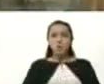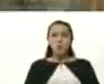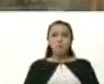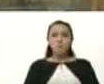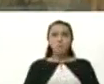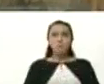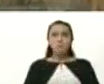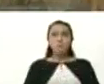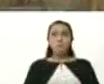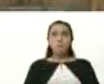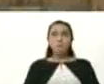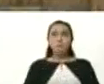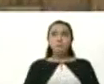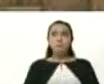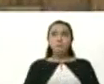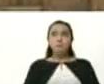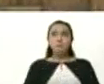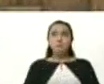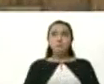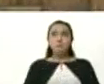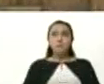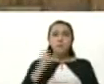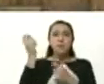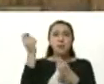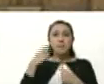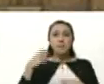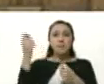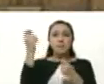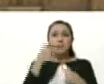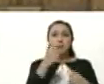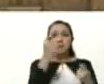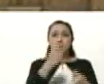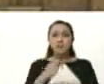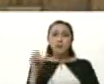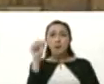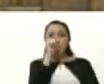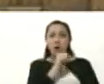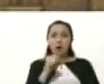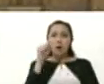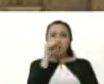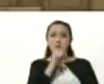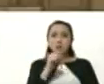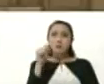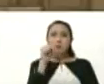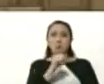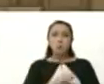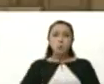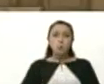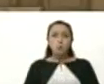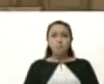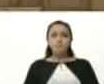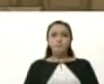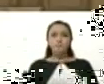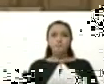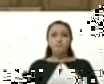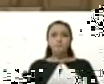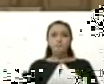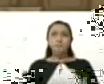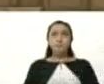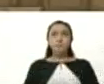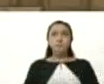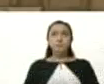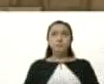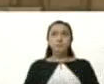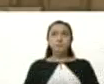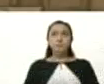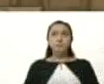Quiero hacer un papagayo volador multicolor para remontar